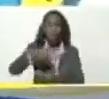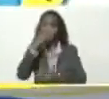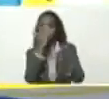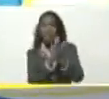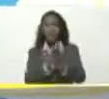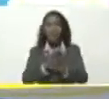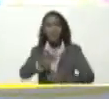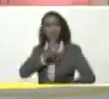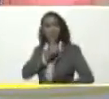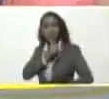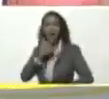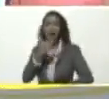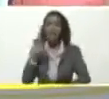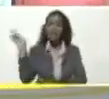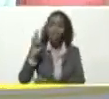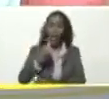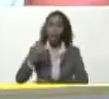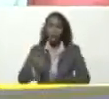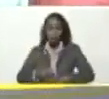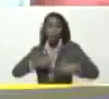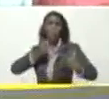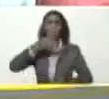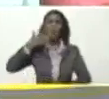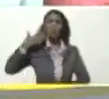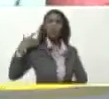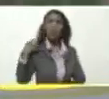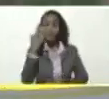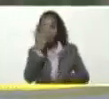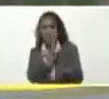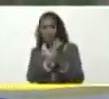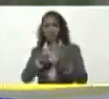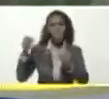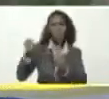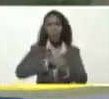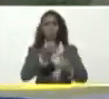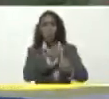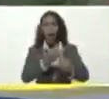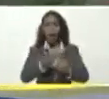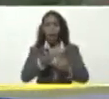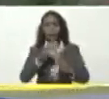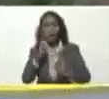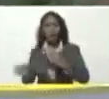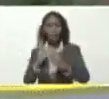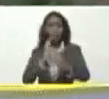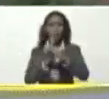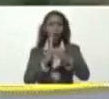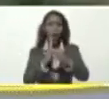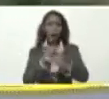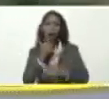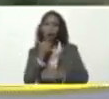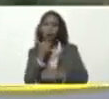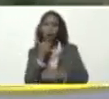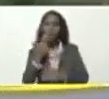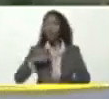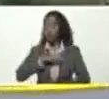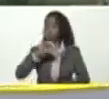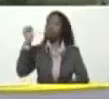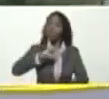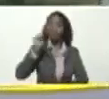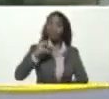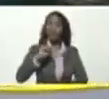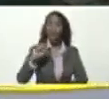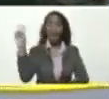dificultades, la Venezuela que se crece frente a los ataques, las agresiones, los obstáculos. Nosotros, sí,